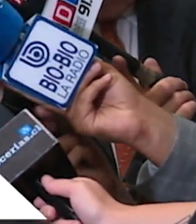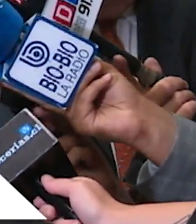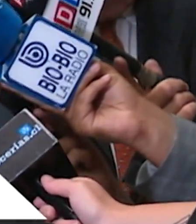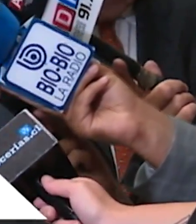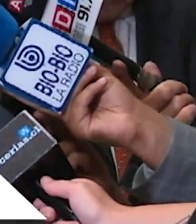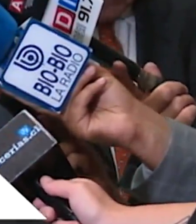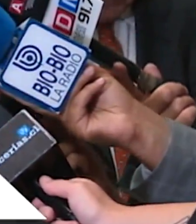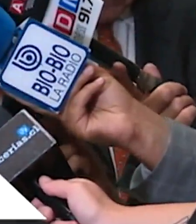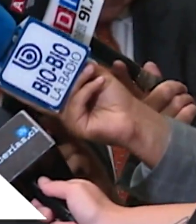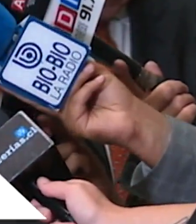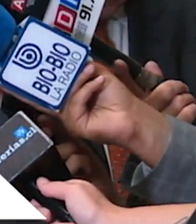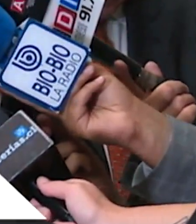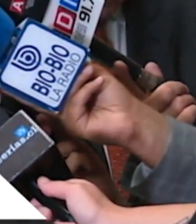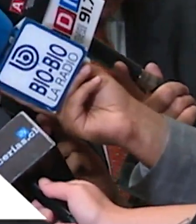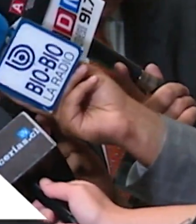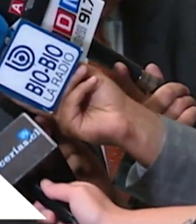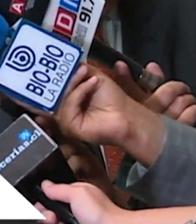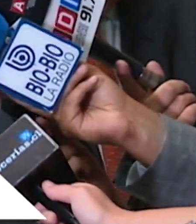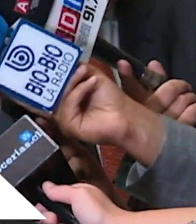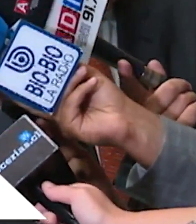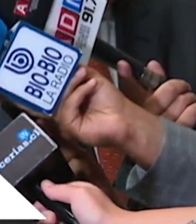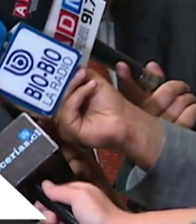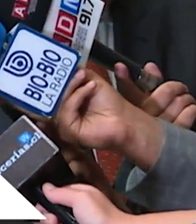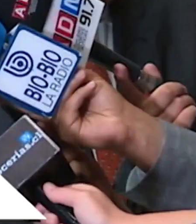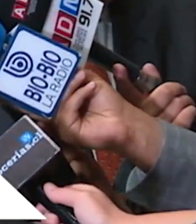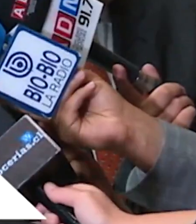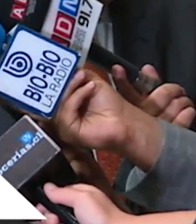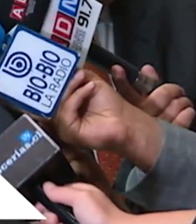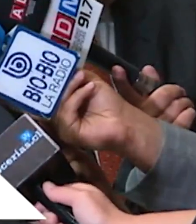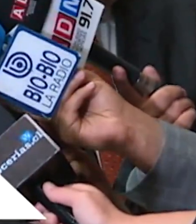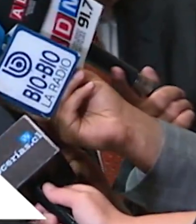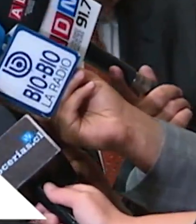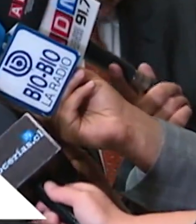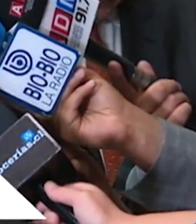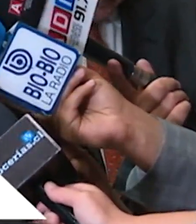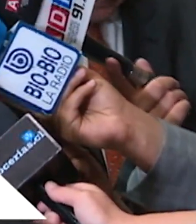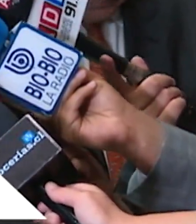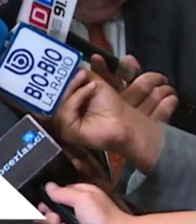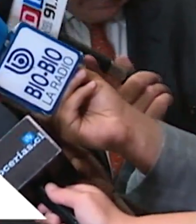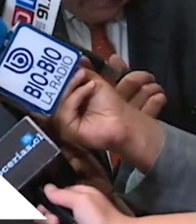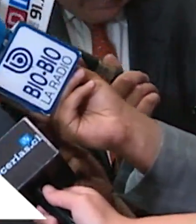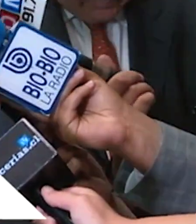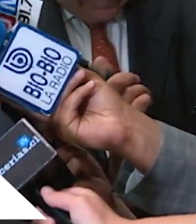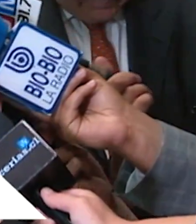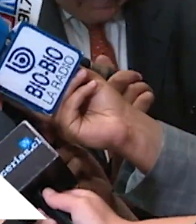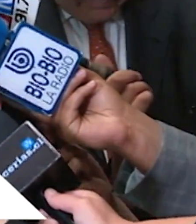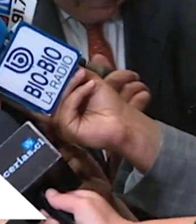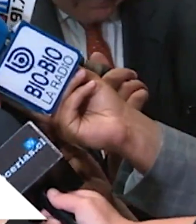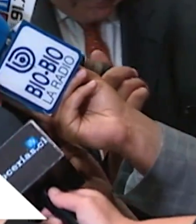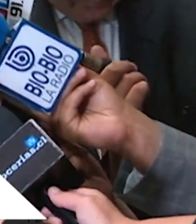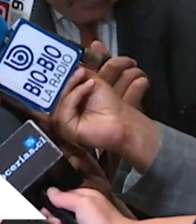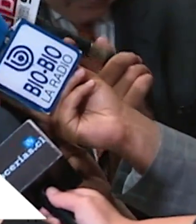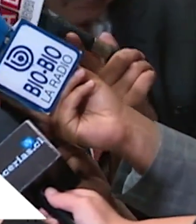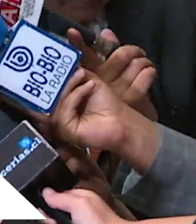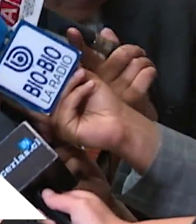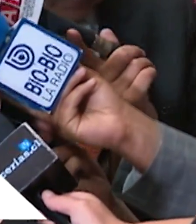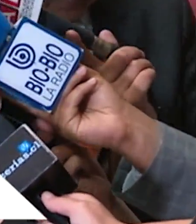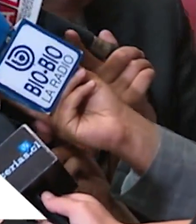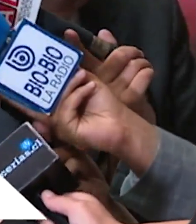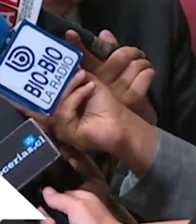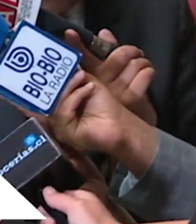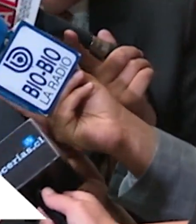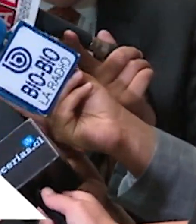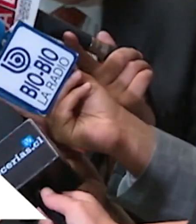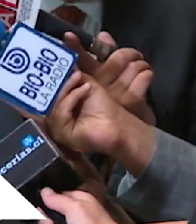juego e que la derecha Estaba tratando de imponer sino que más bien logró En definitiva plasmar Cuál es la visión